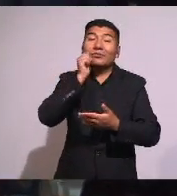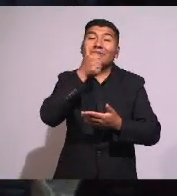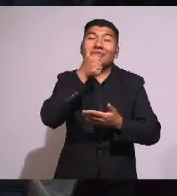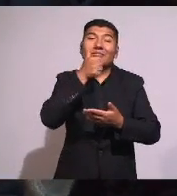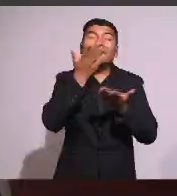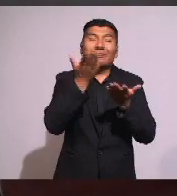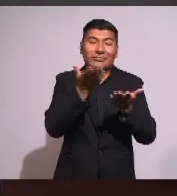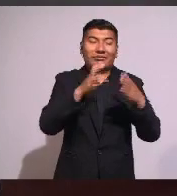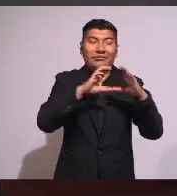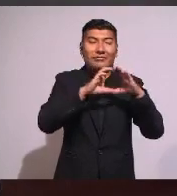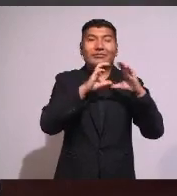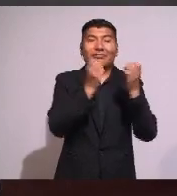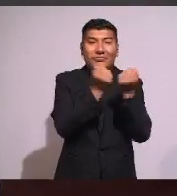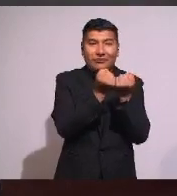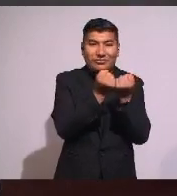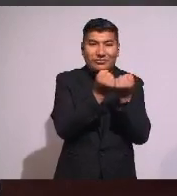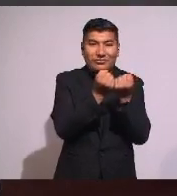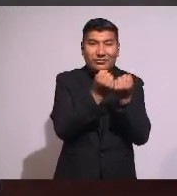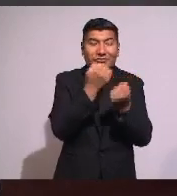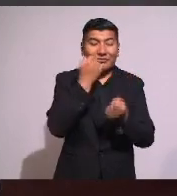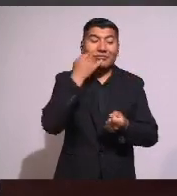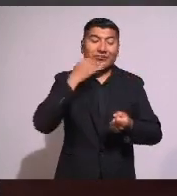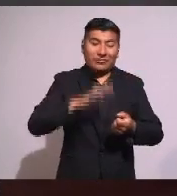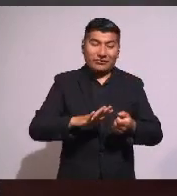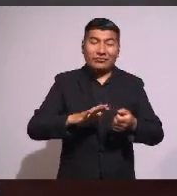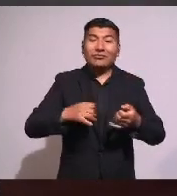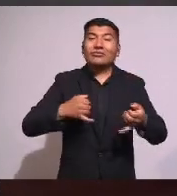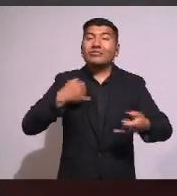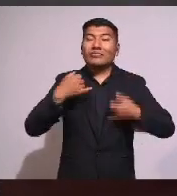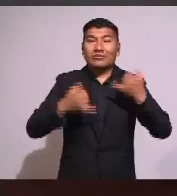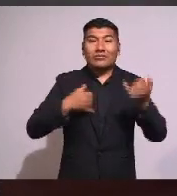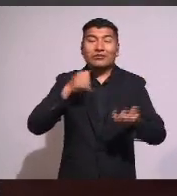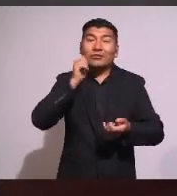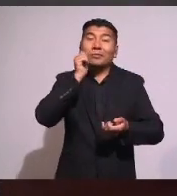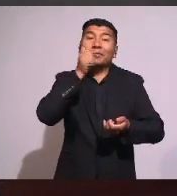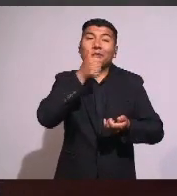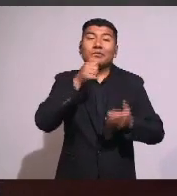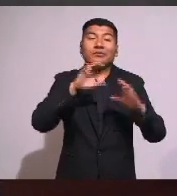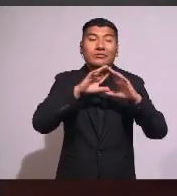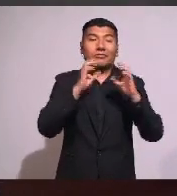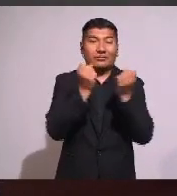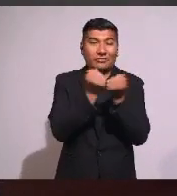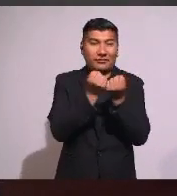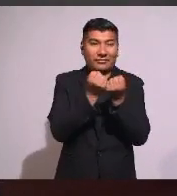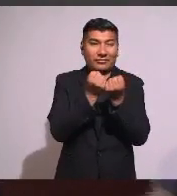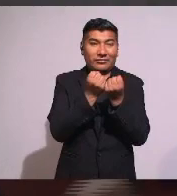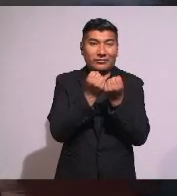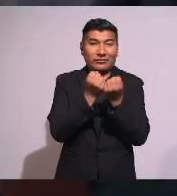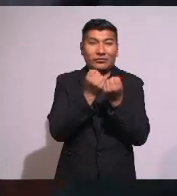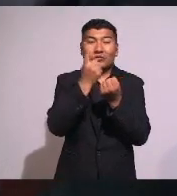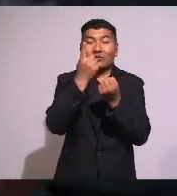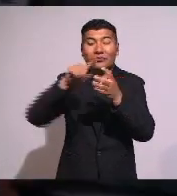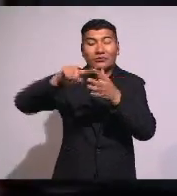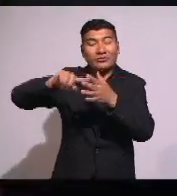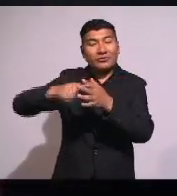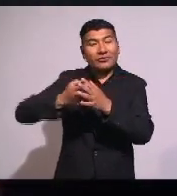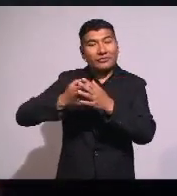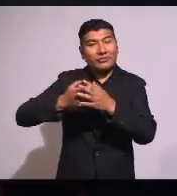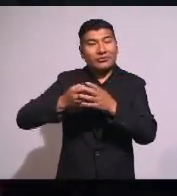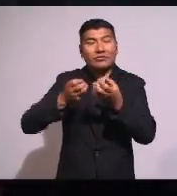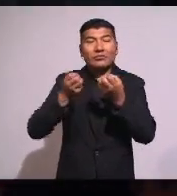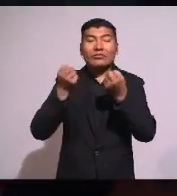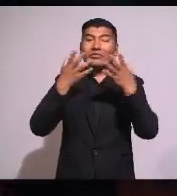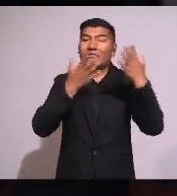clases. Queridos niños y jóvenes, mañana es el inicio de las clases, un inicio que les debe llenar